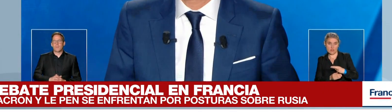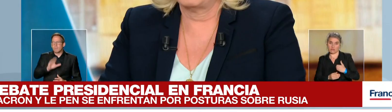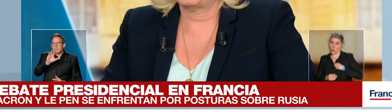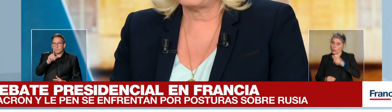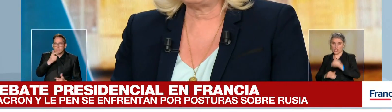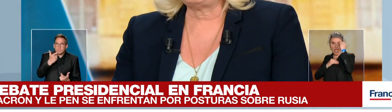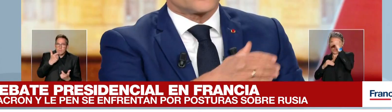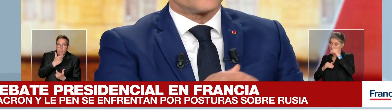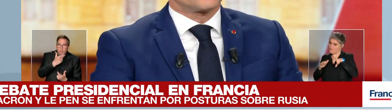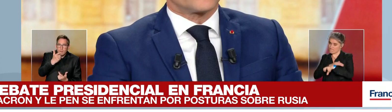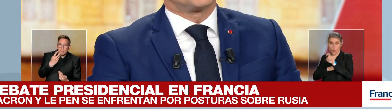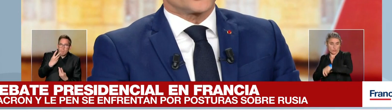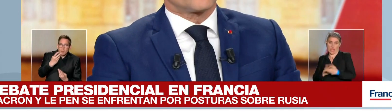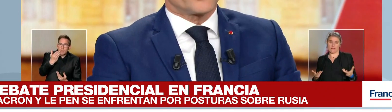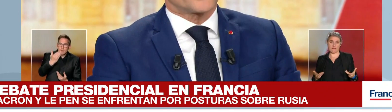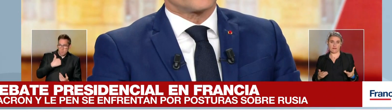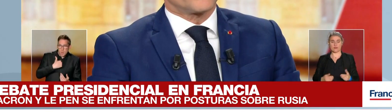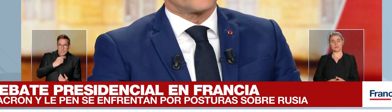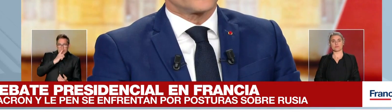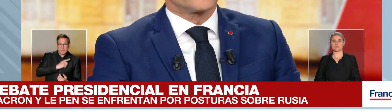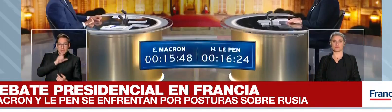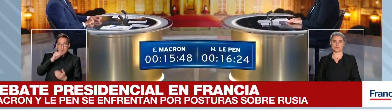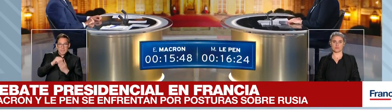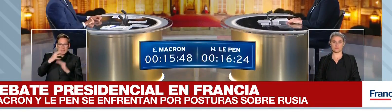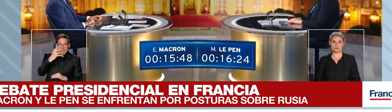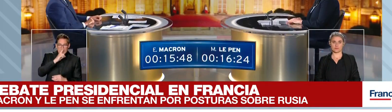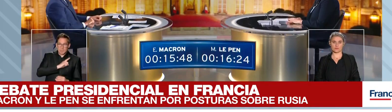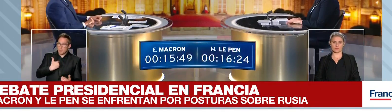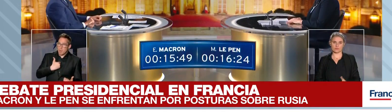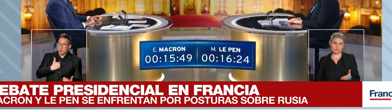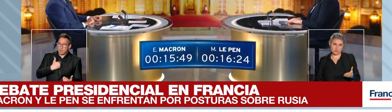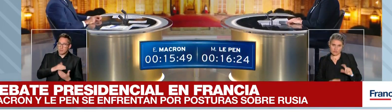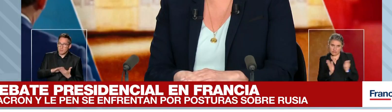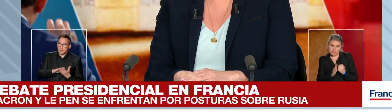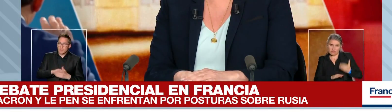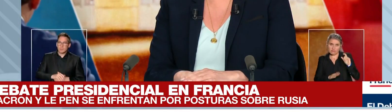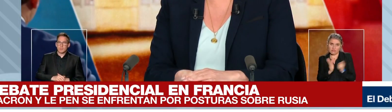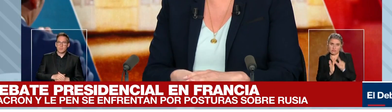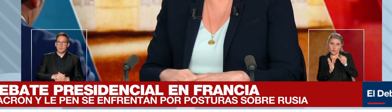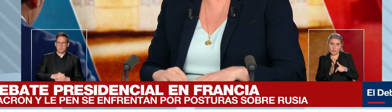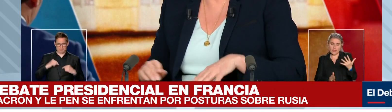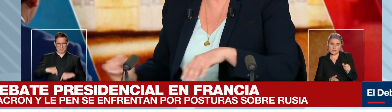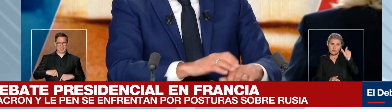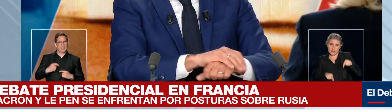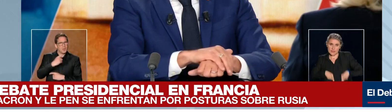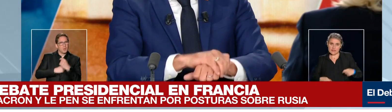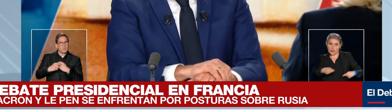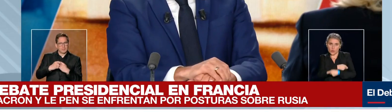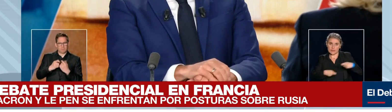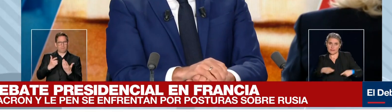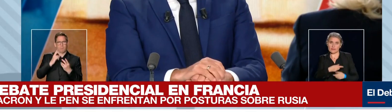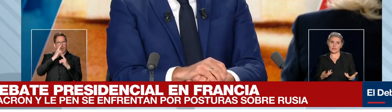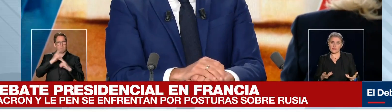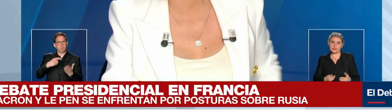en un banco usted francés ríe, y después 2015, acusarme por contratar el préstamo afuera. Yo le impedí. Claro, usted tomar era ministro de la Economía. Un préstamo en un banco